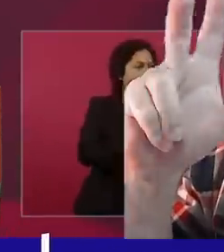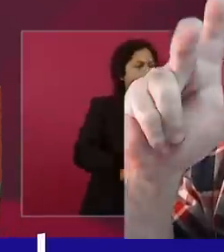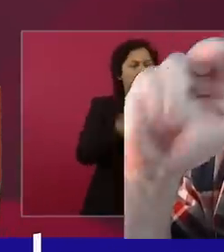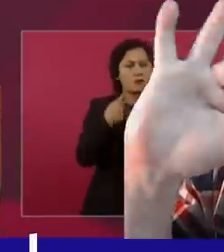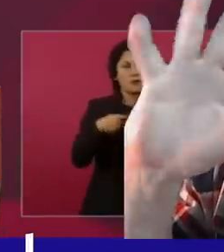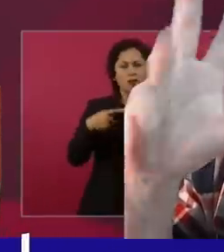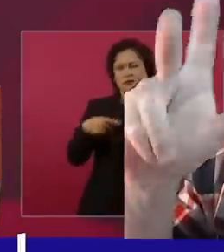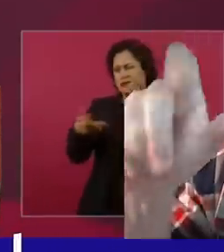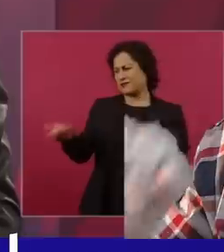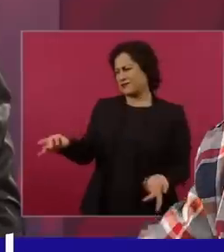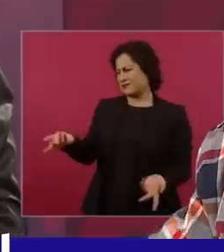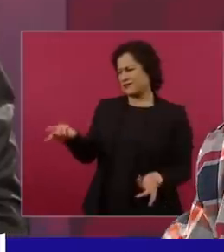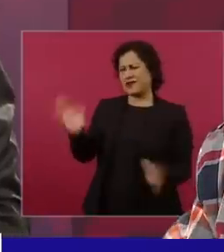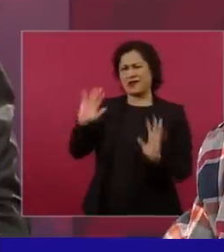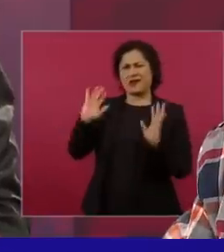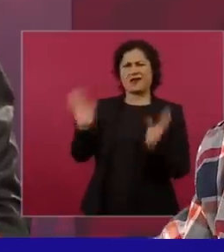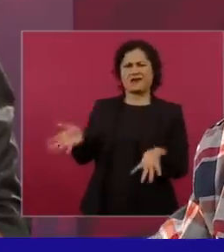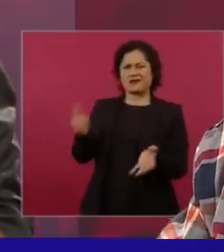a robar.